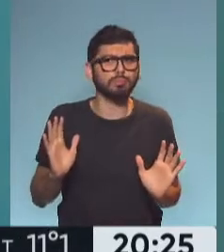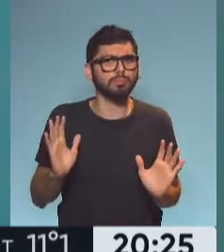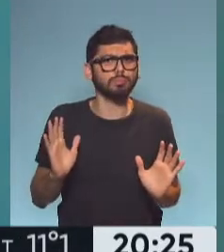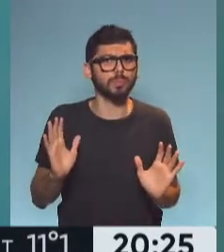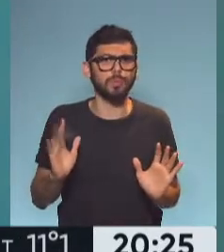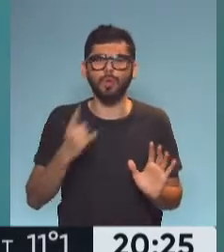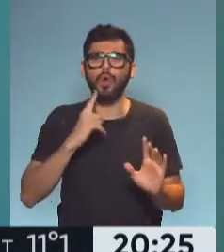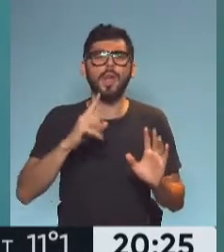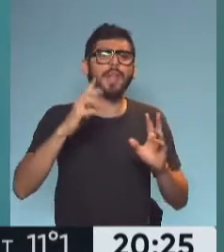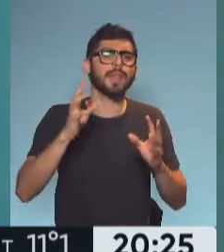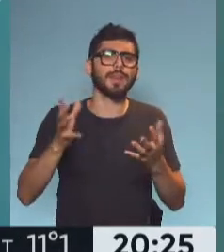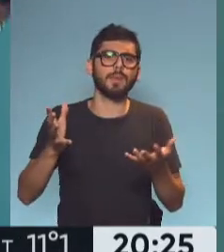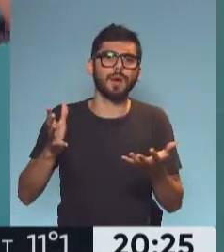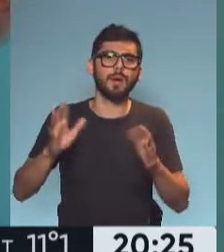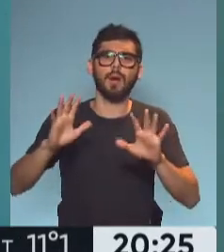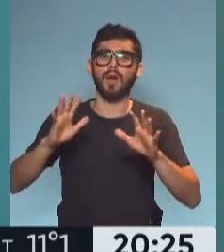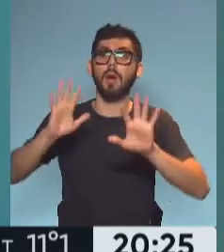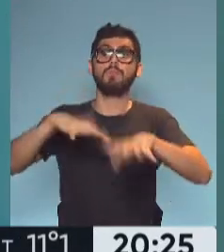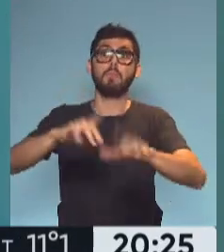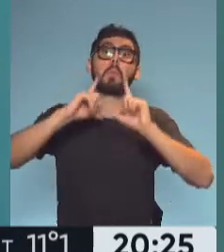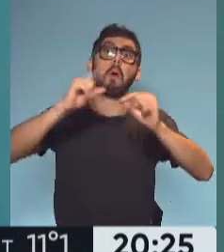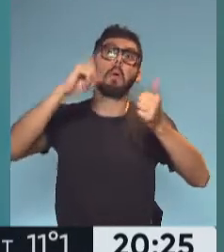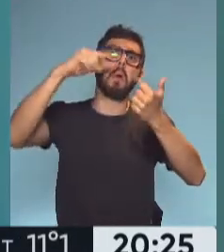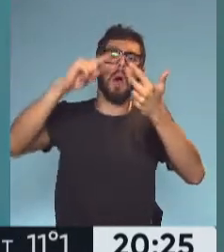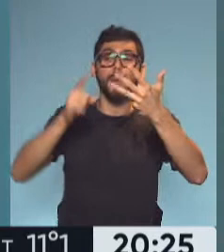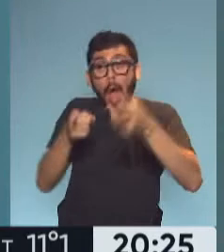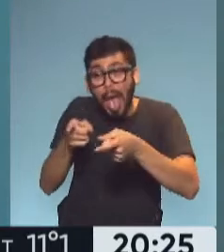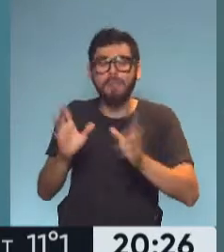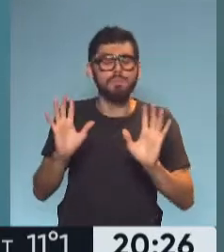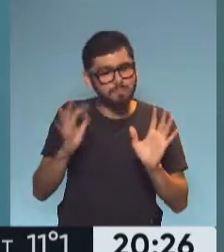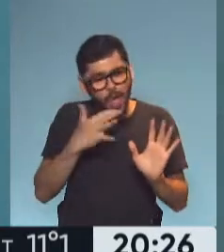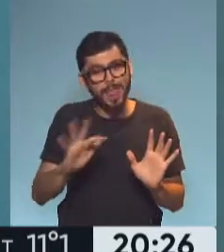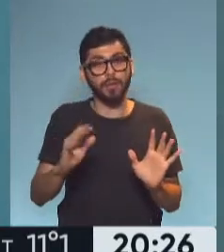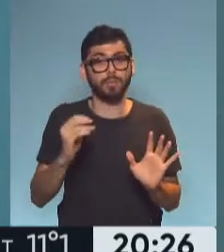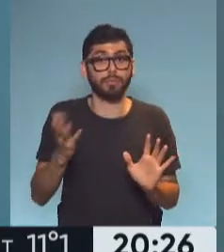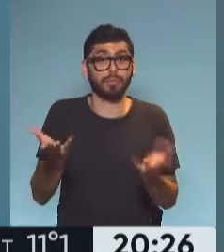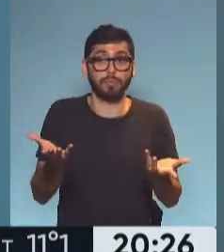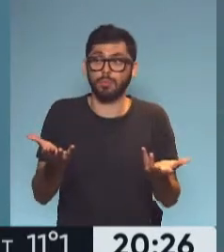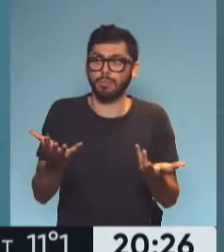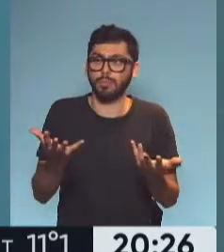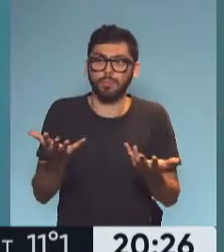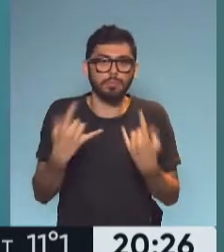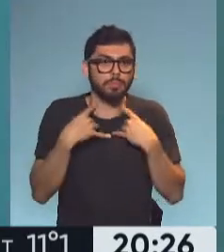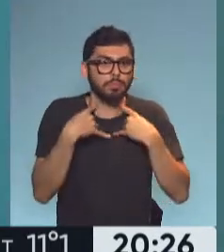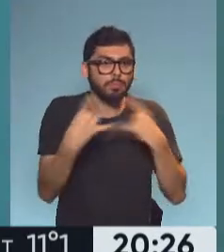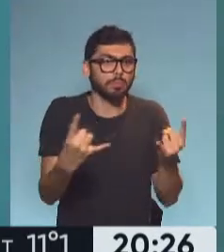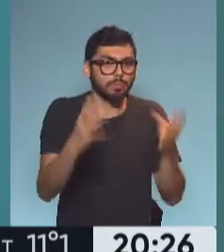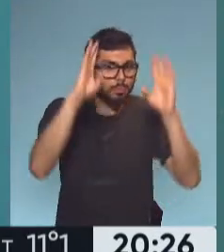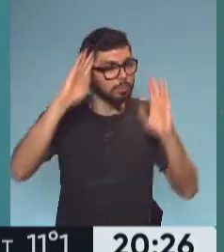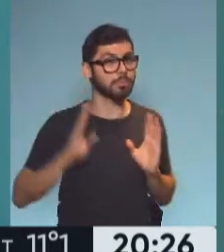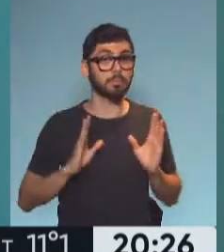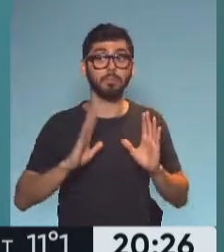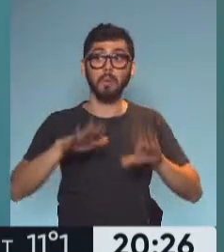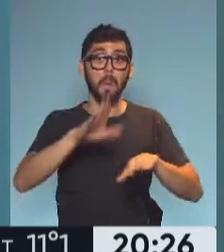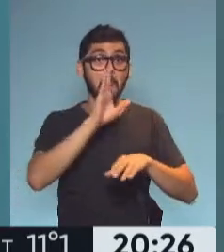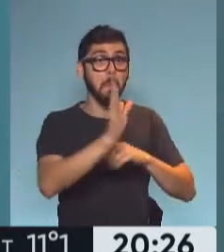lógica. De que uno no esté de acuerdo con la gente, están protestando por todo, es muy lógica, porque alguien se tiene que hacer oír de alguna manera. Y si no